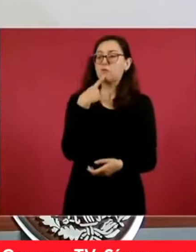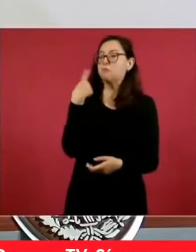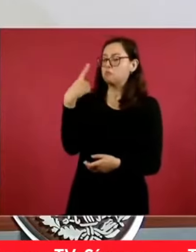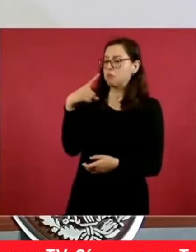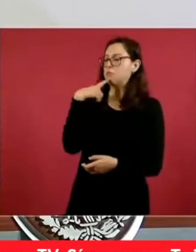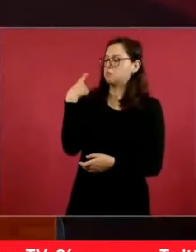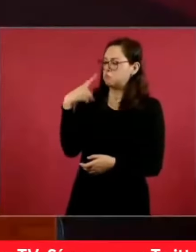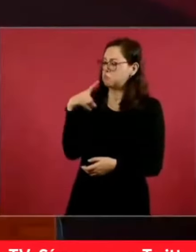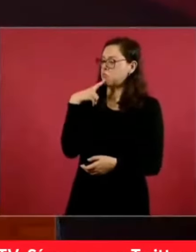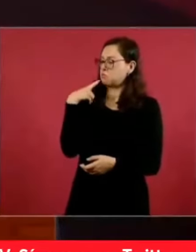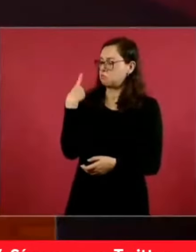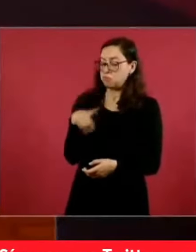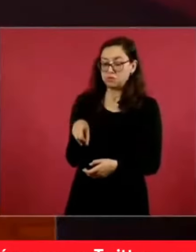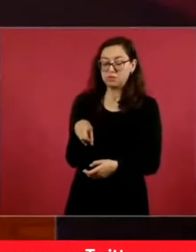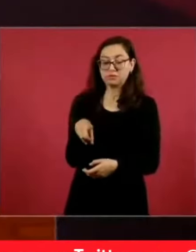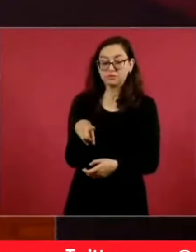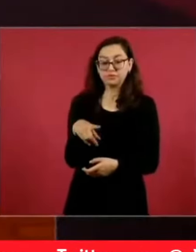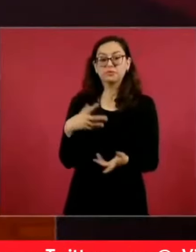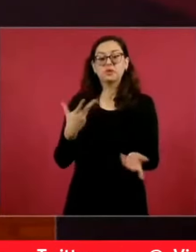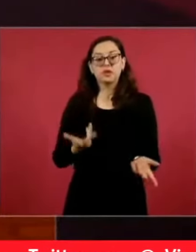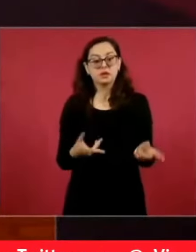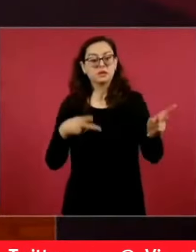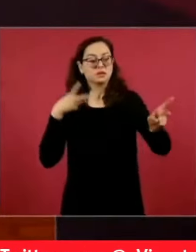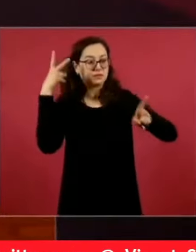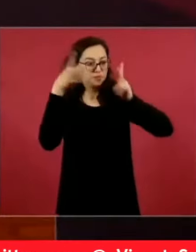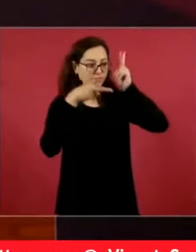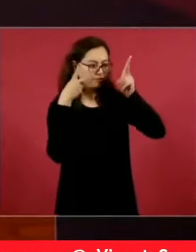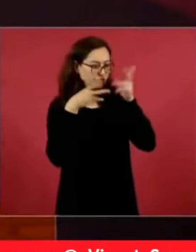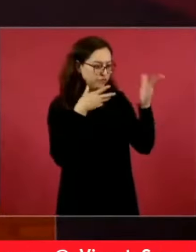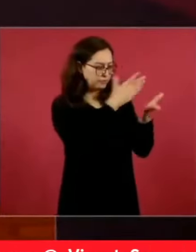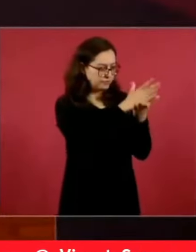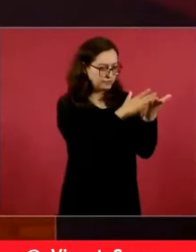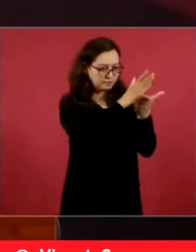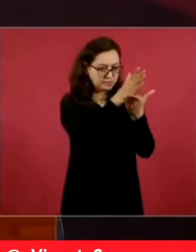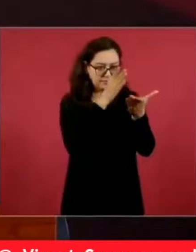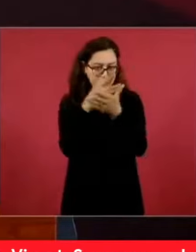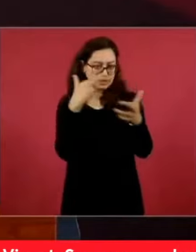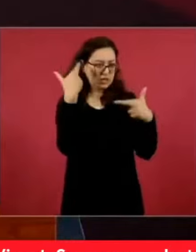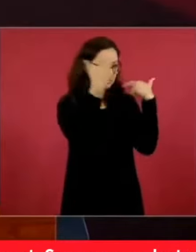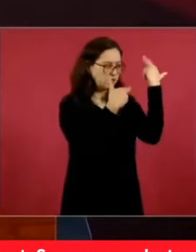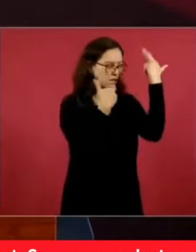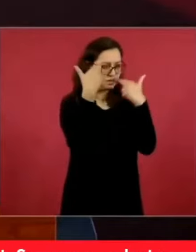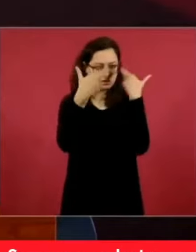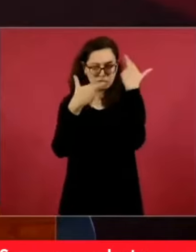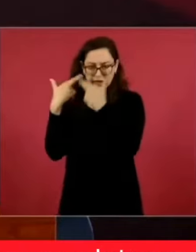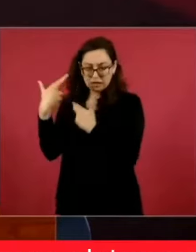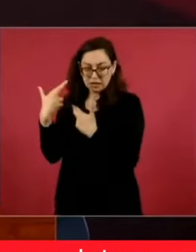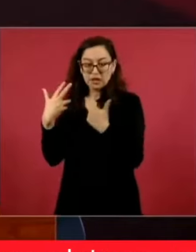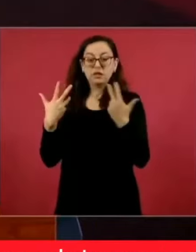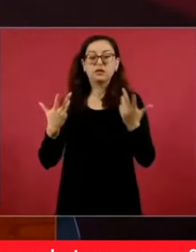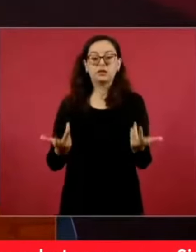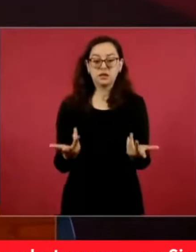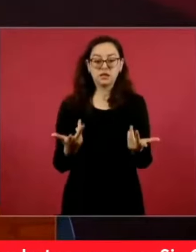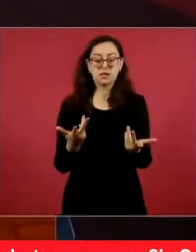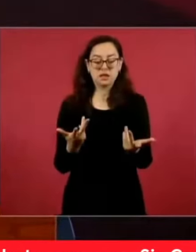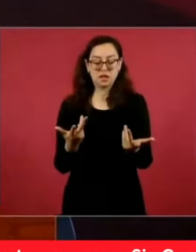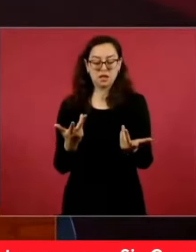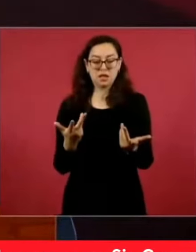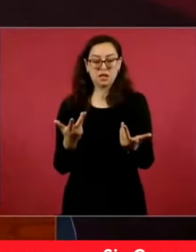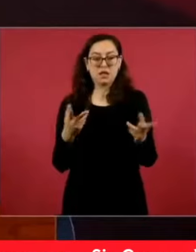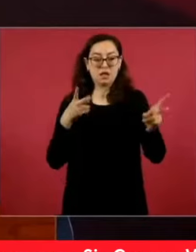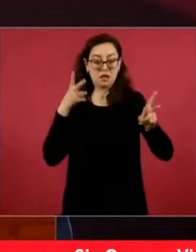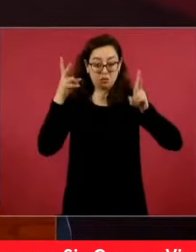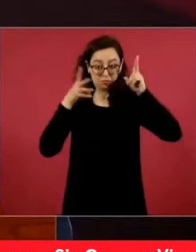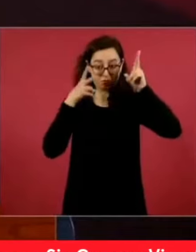cuales eh encontramos que se negaron a ser verificadas eh En el caso de las de las